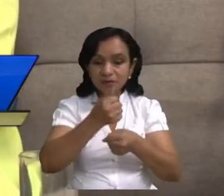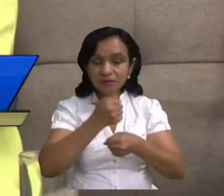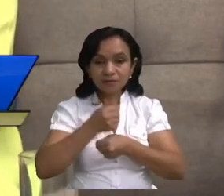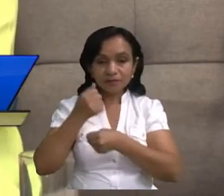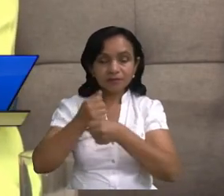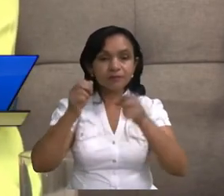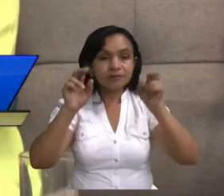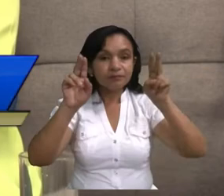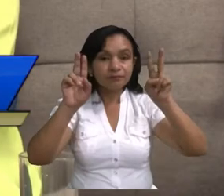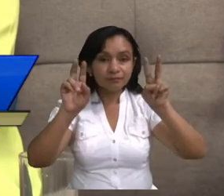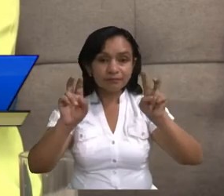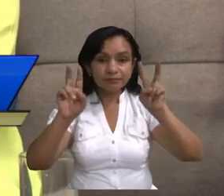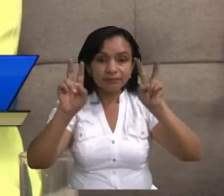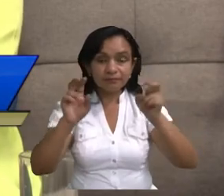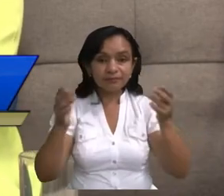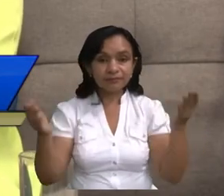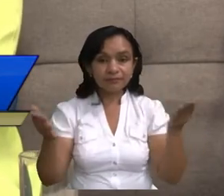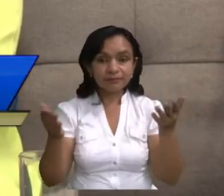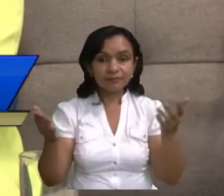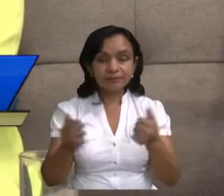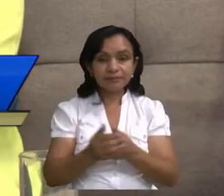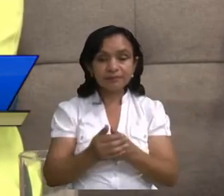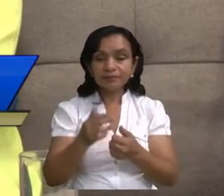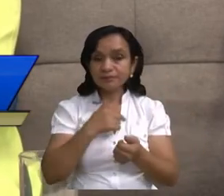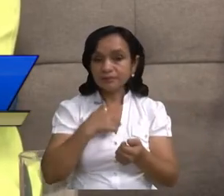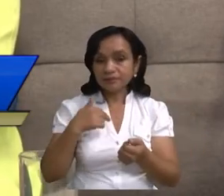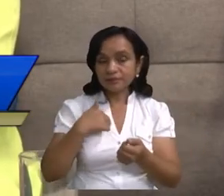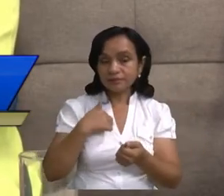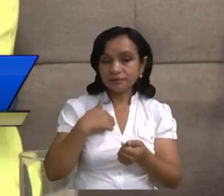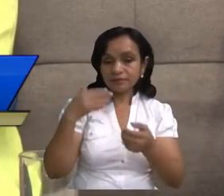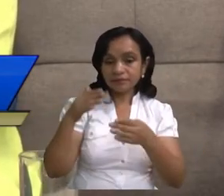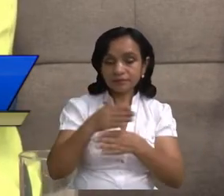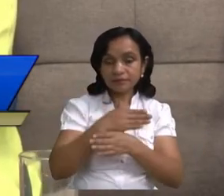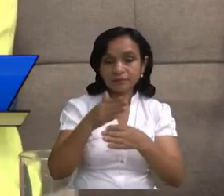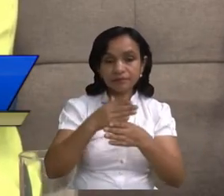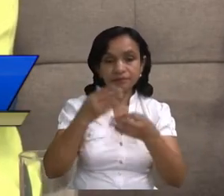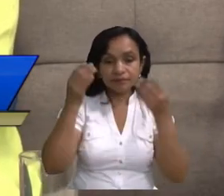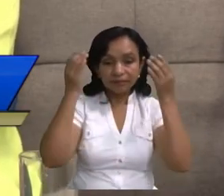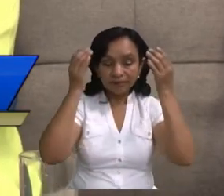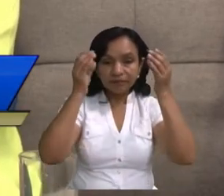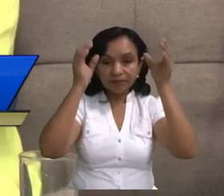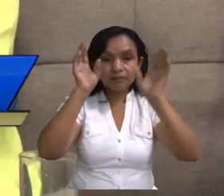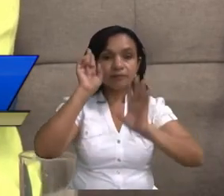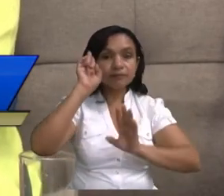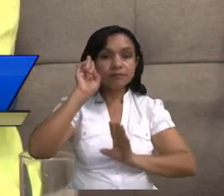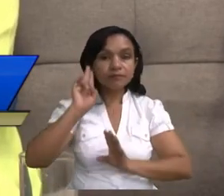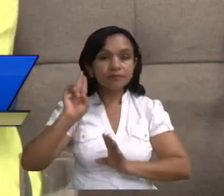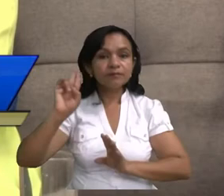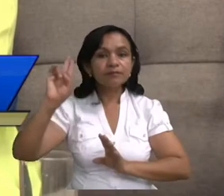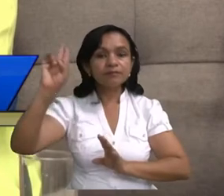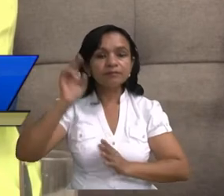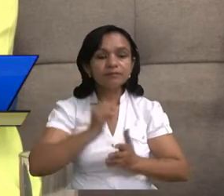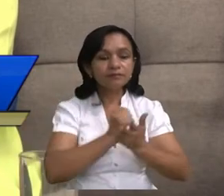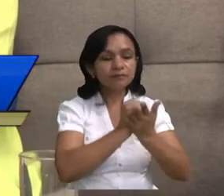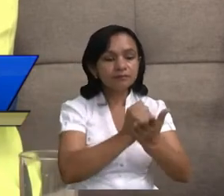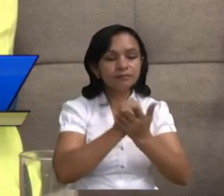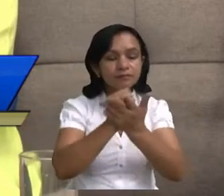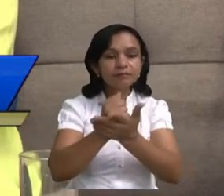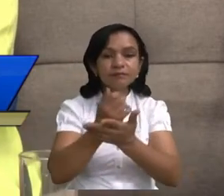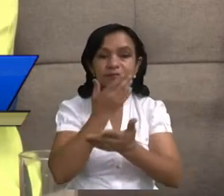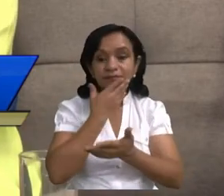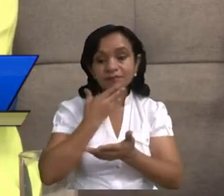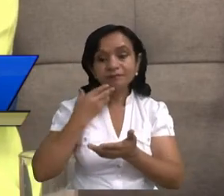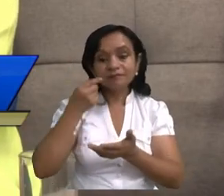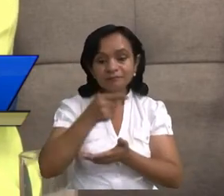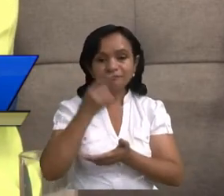tema, porque el papel de las direcciones de cultura en nuestras universidades es contribuir a la formación integral de los jóvenes.